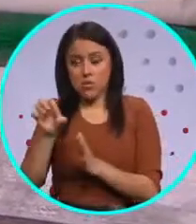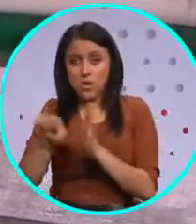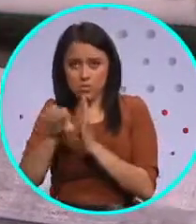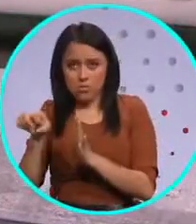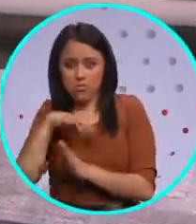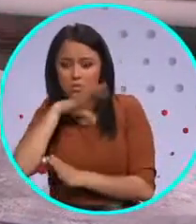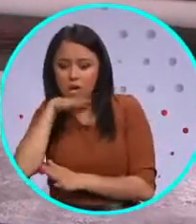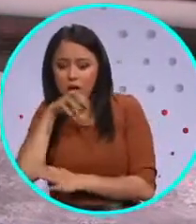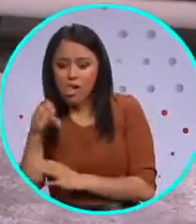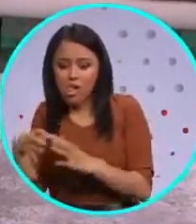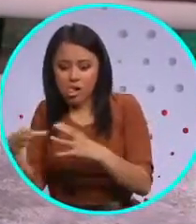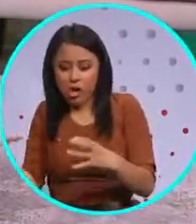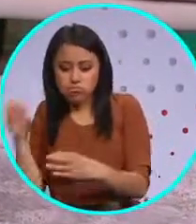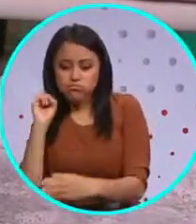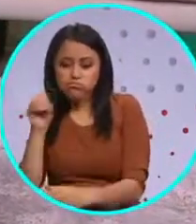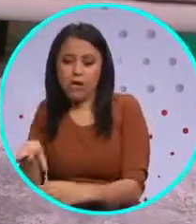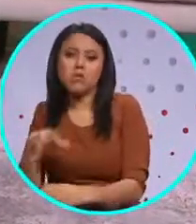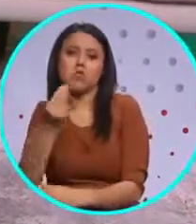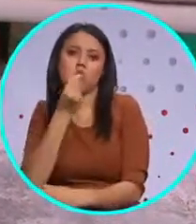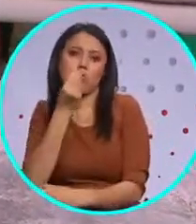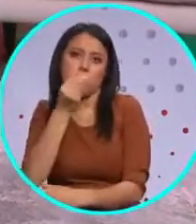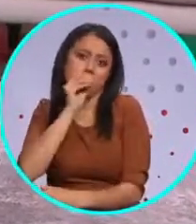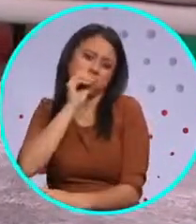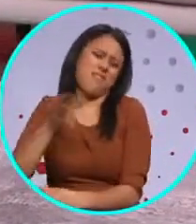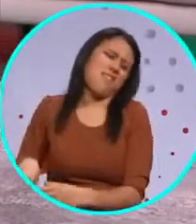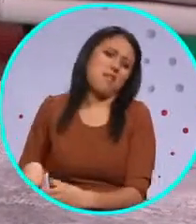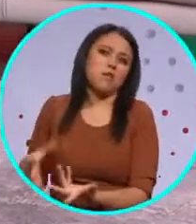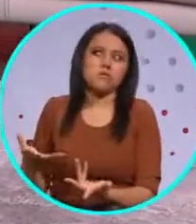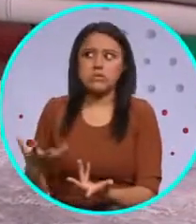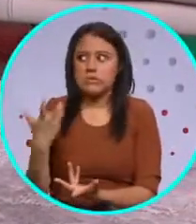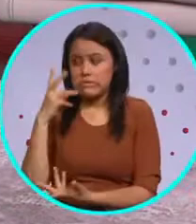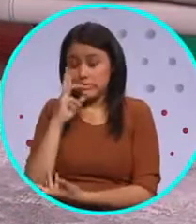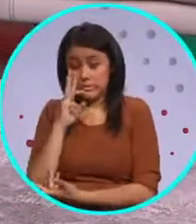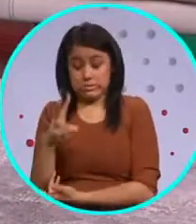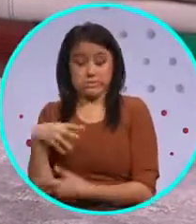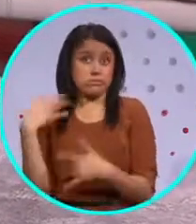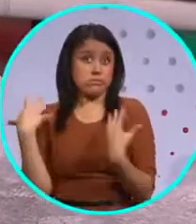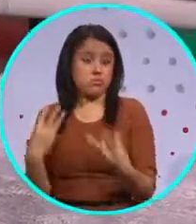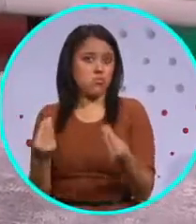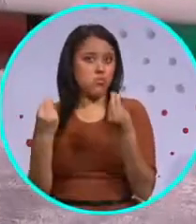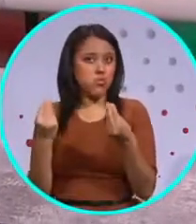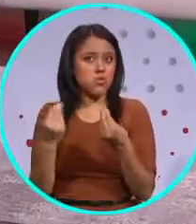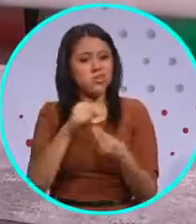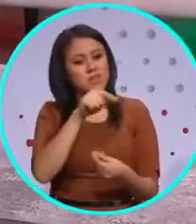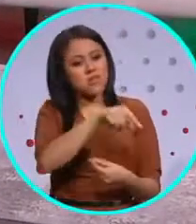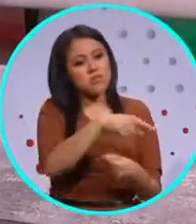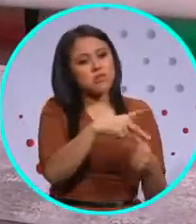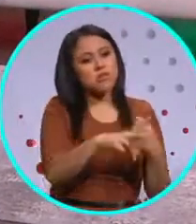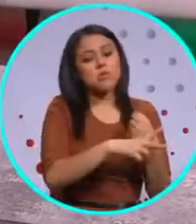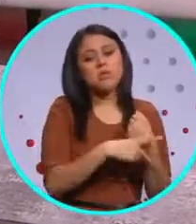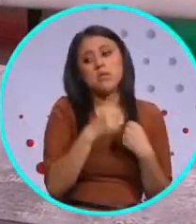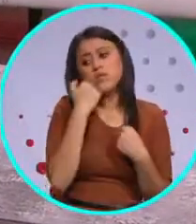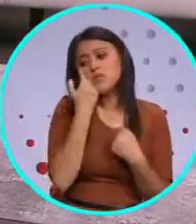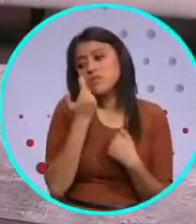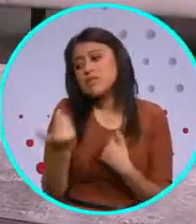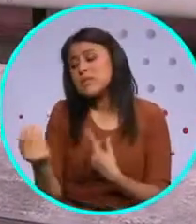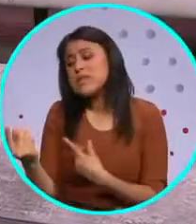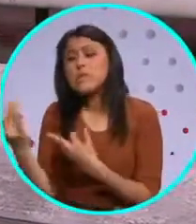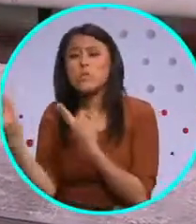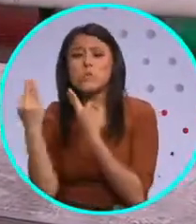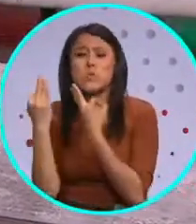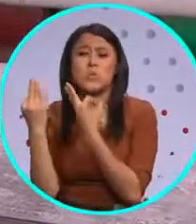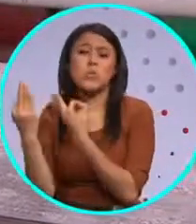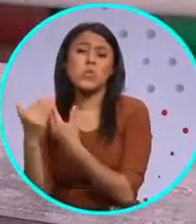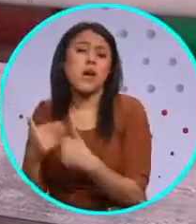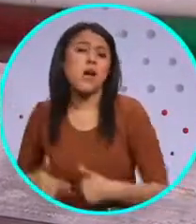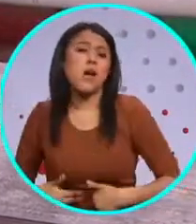comida que es un tiradero de comida impresionante y hay países que quedarían por escarbar esos botes de basura y que tienen un